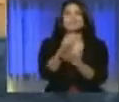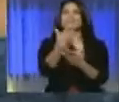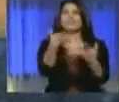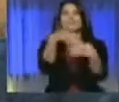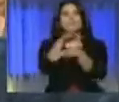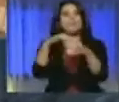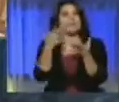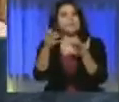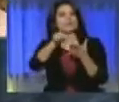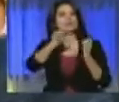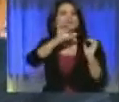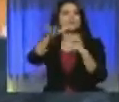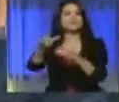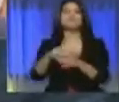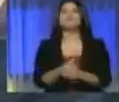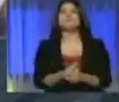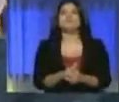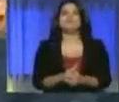llama? No.